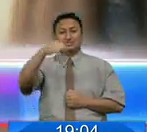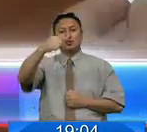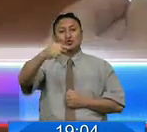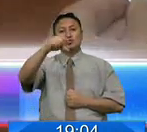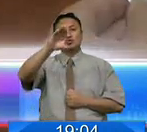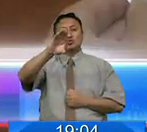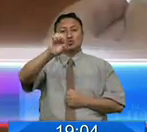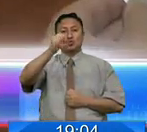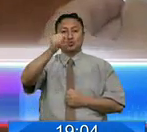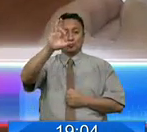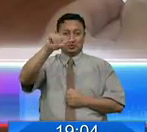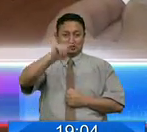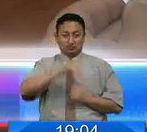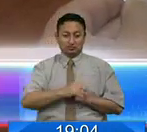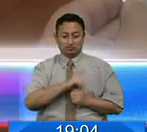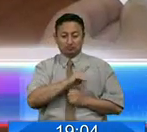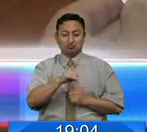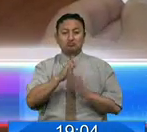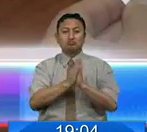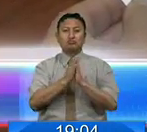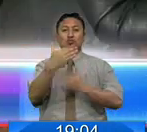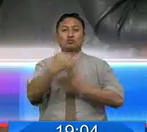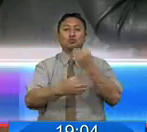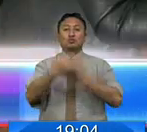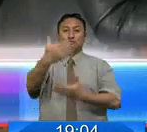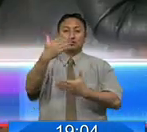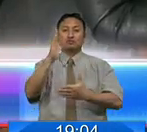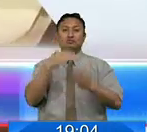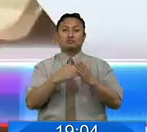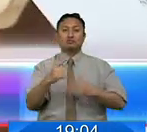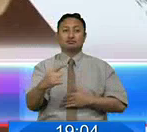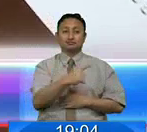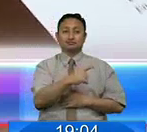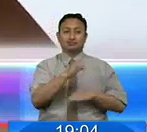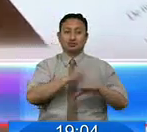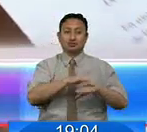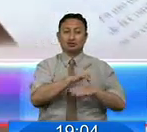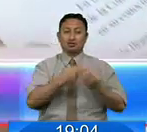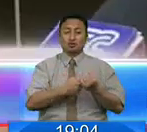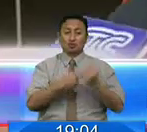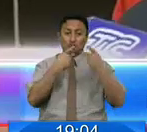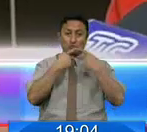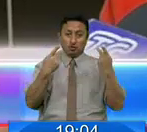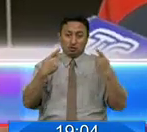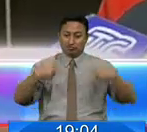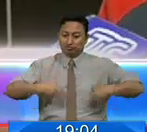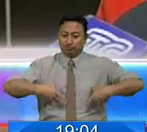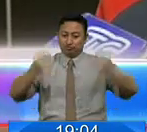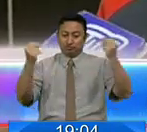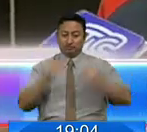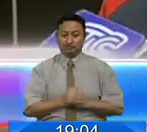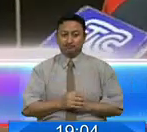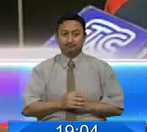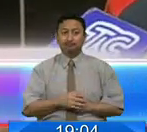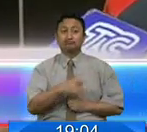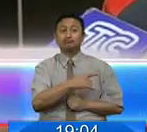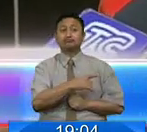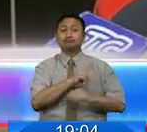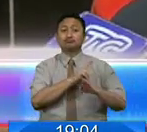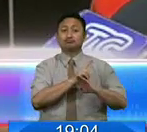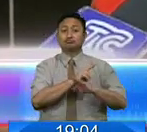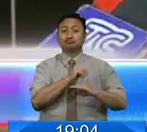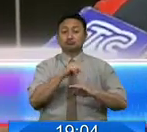un pedido de juicio político en contra de la ministra de gobierno por el mal uso de recursos públicos en su defensa maría paula romo